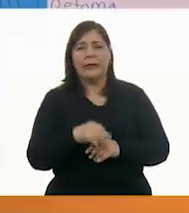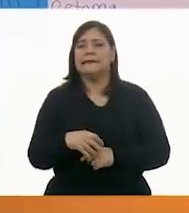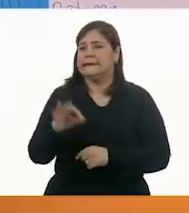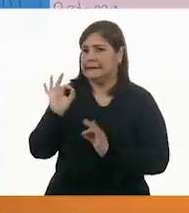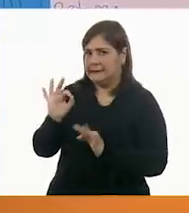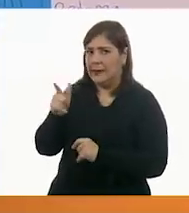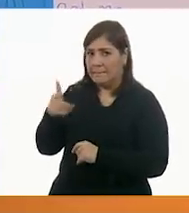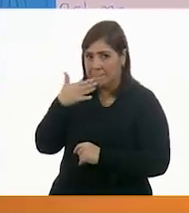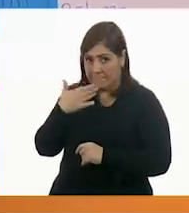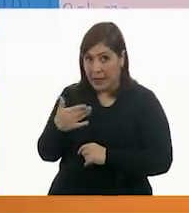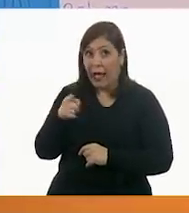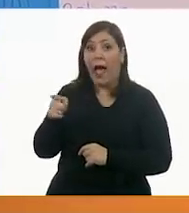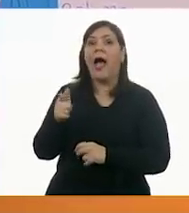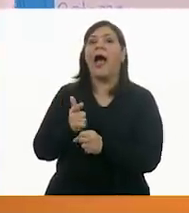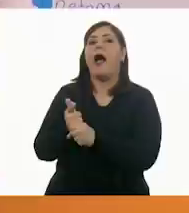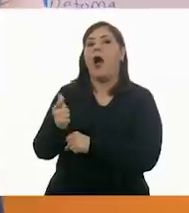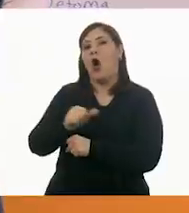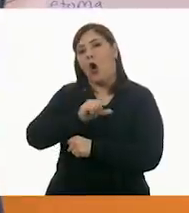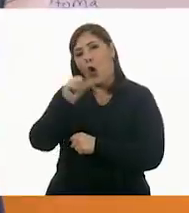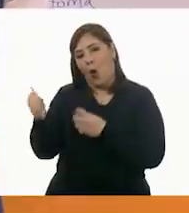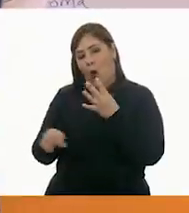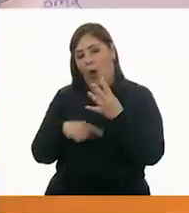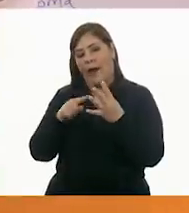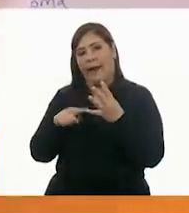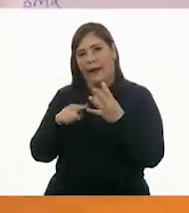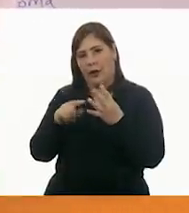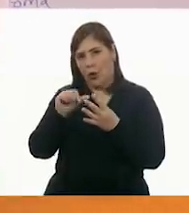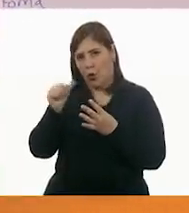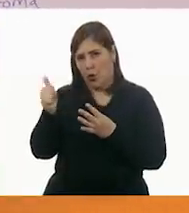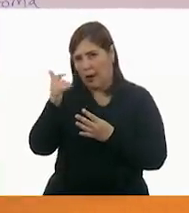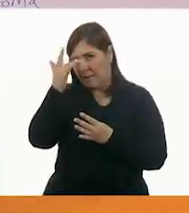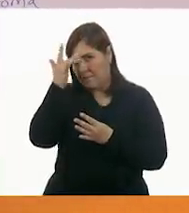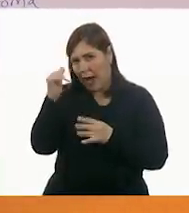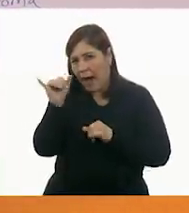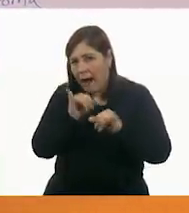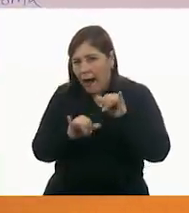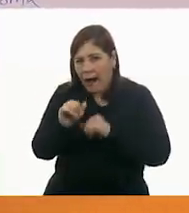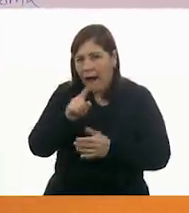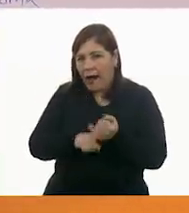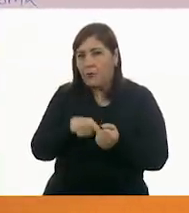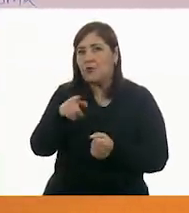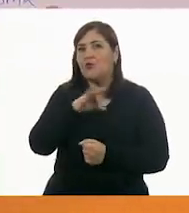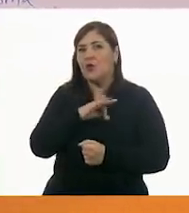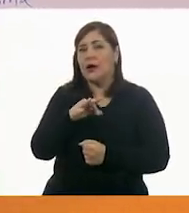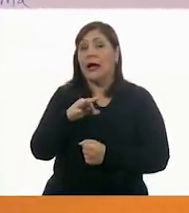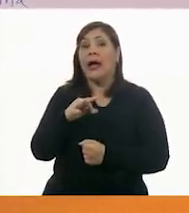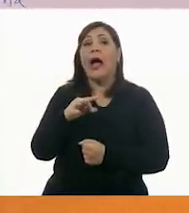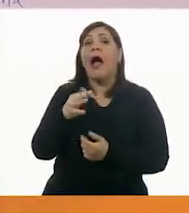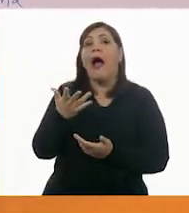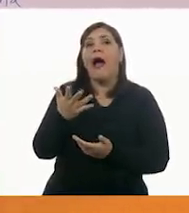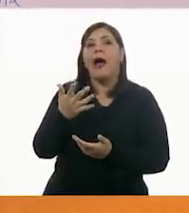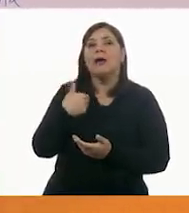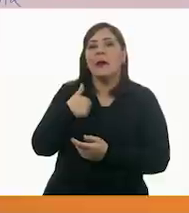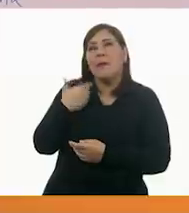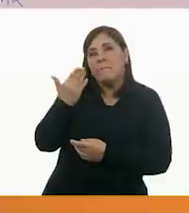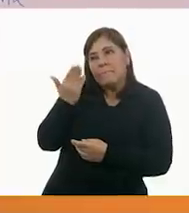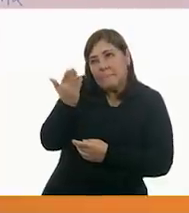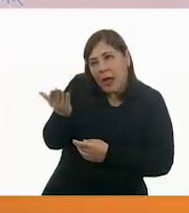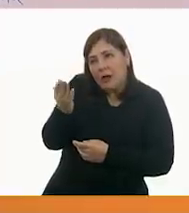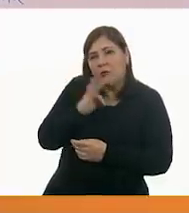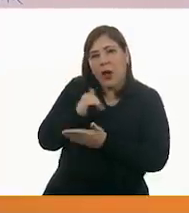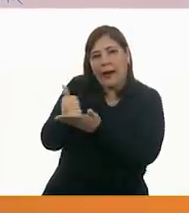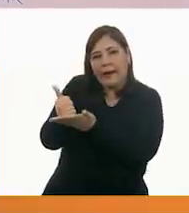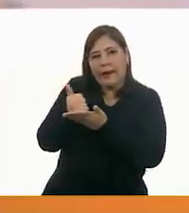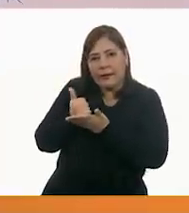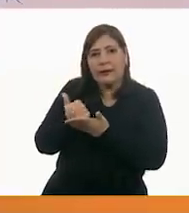crees? Acabas de descubrir otra fórmula mágica. Esa es pedir ayuda, hablar de lo que